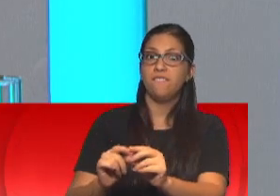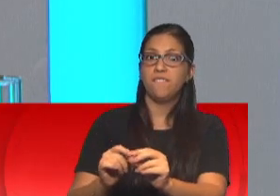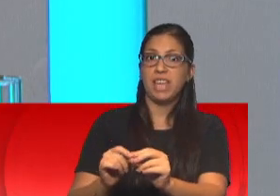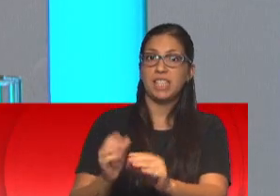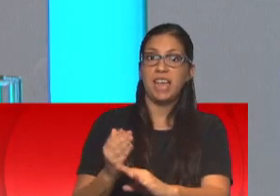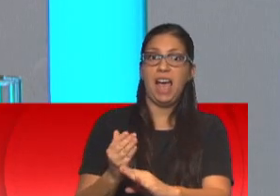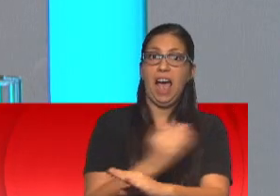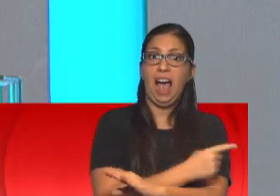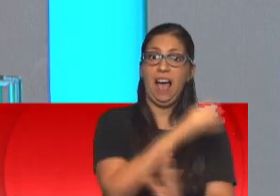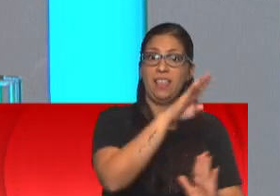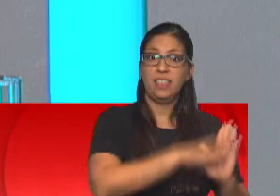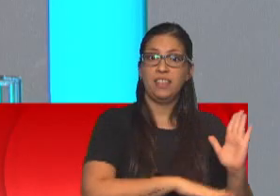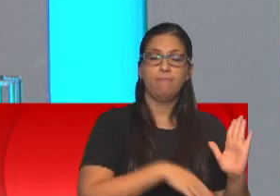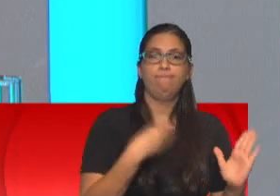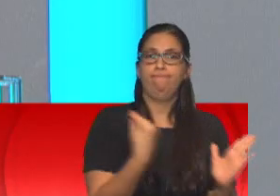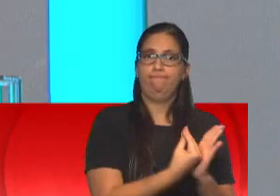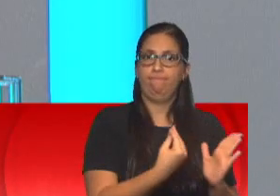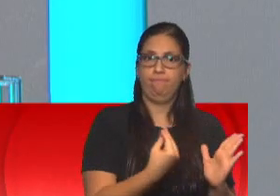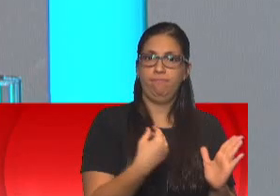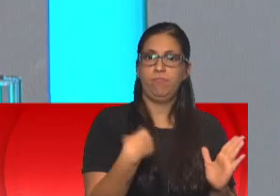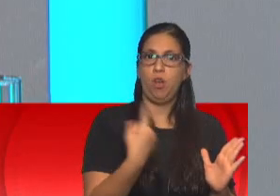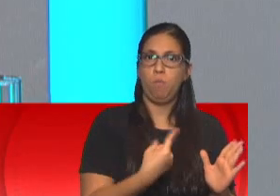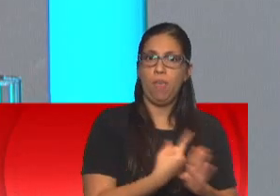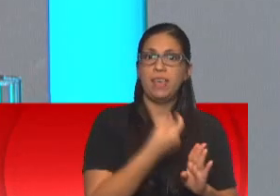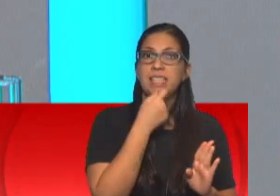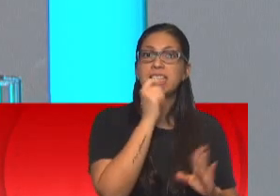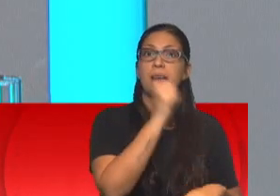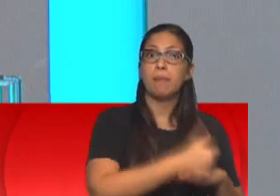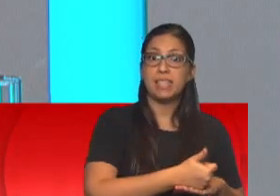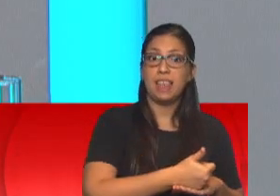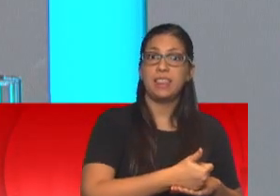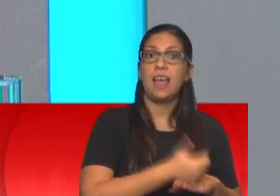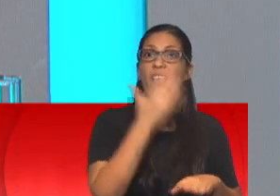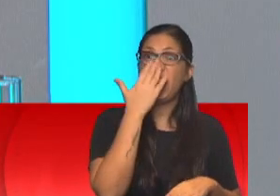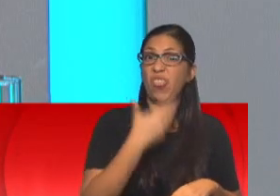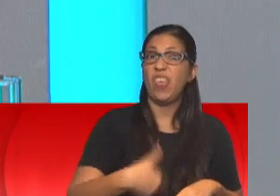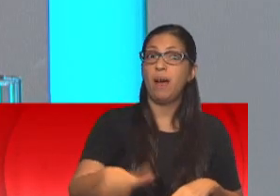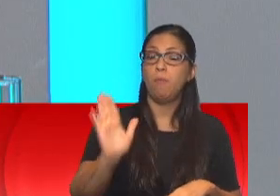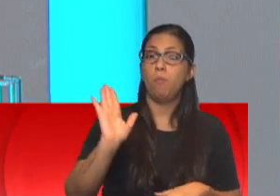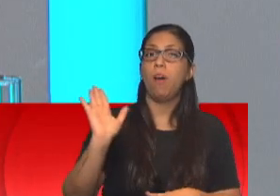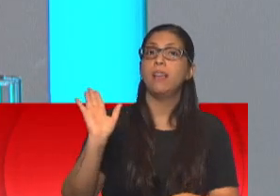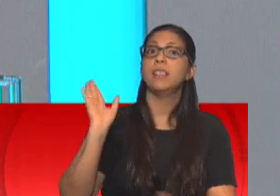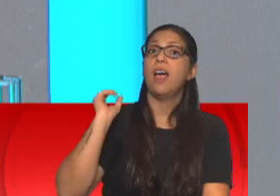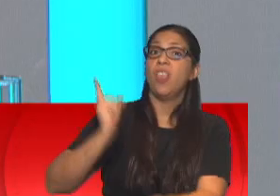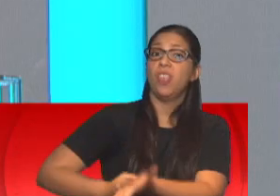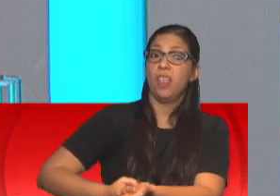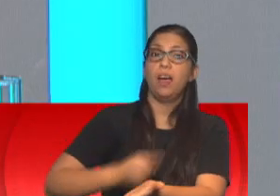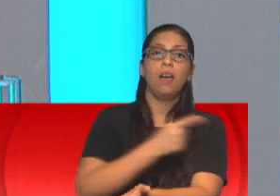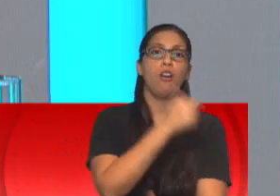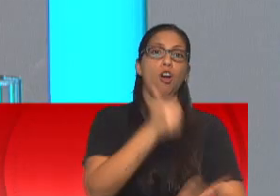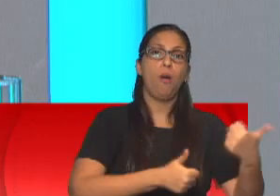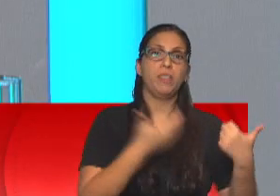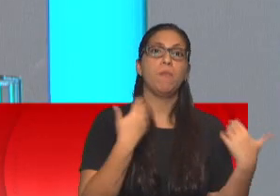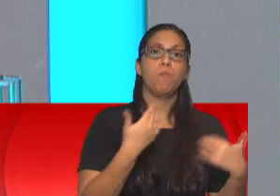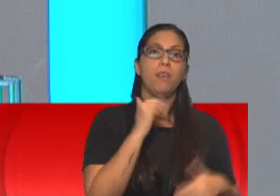listas, directamente no va a poder presentarse. Ahora, si se presenta y sale después de la presentación de ¿Puede listas, competir en la elección? Sí, ella